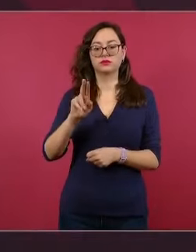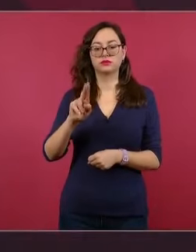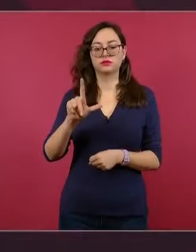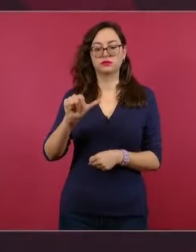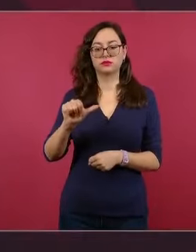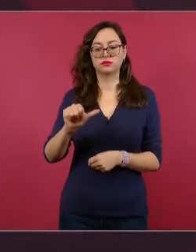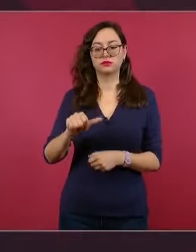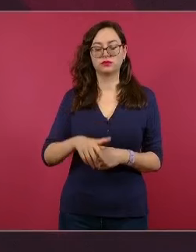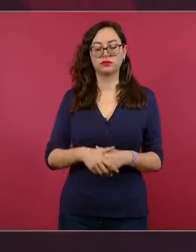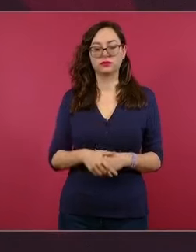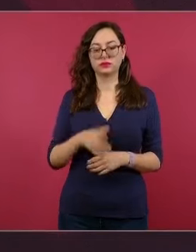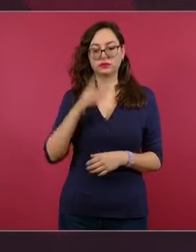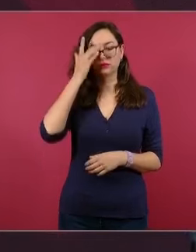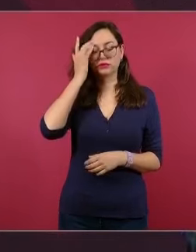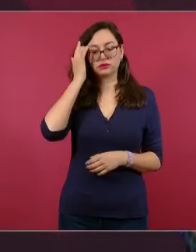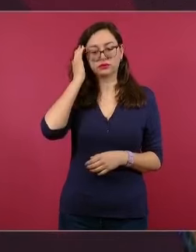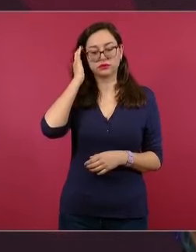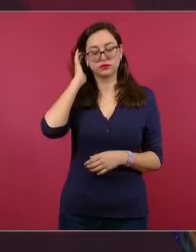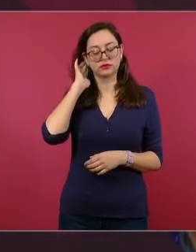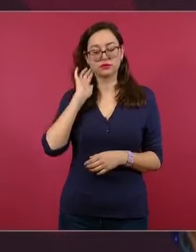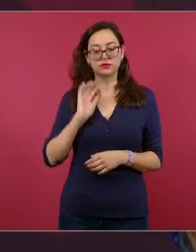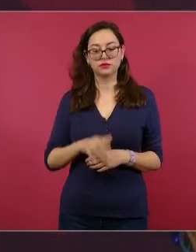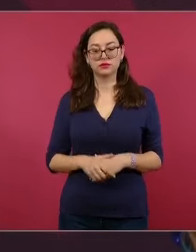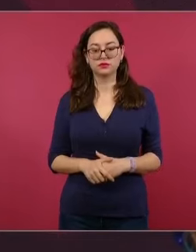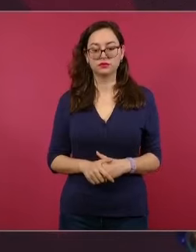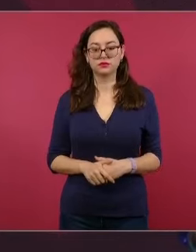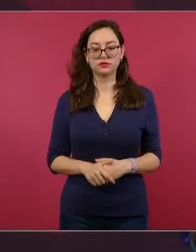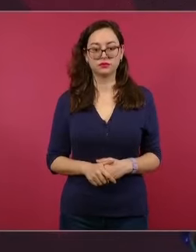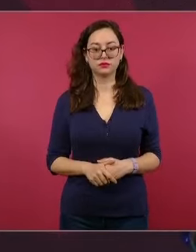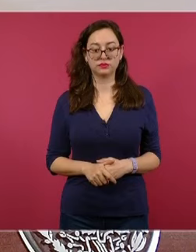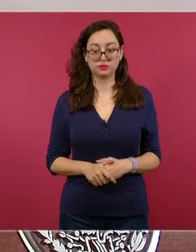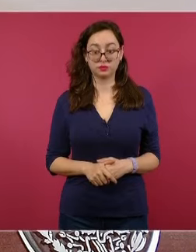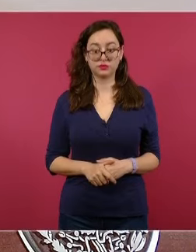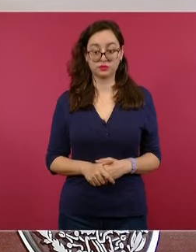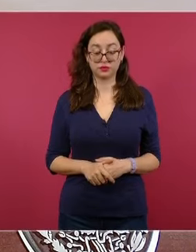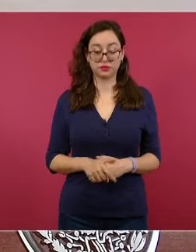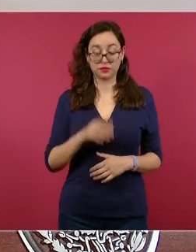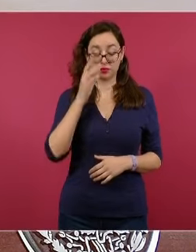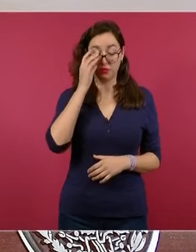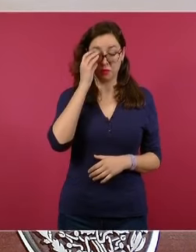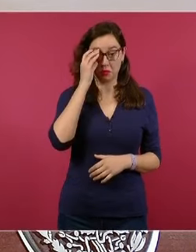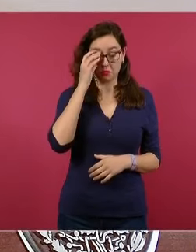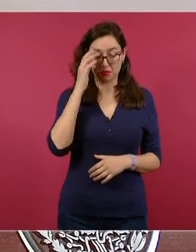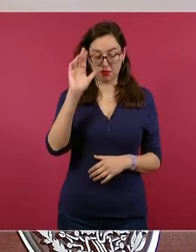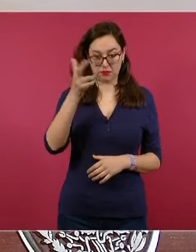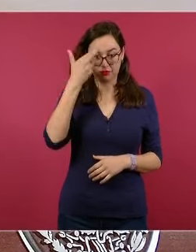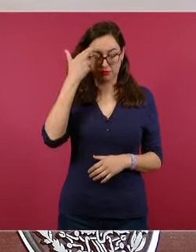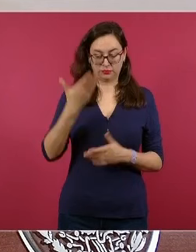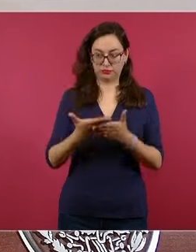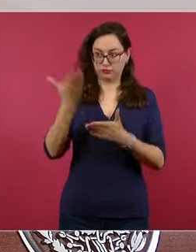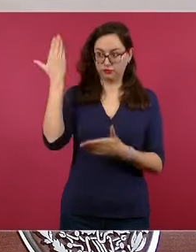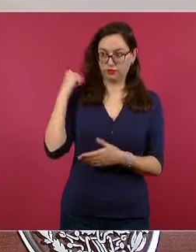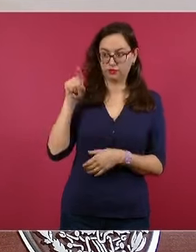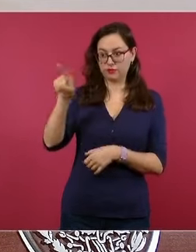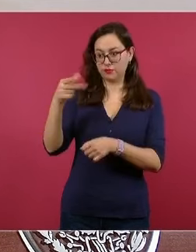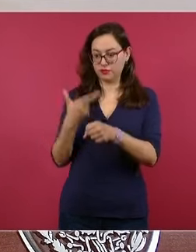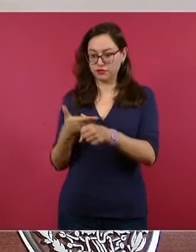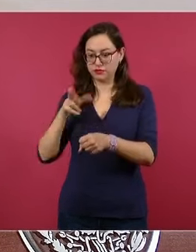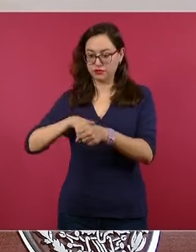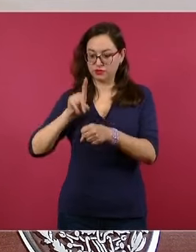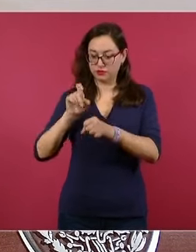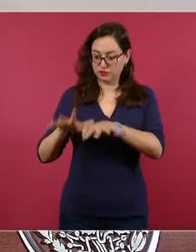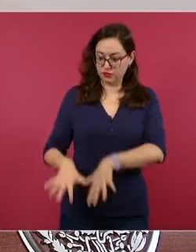Tula donde se presentó lo de la inundación lamentables